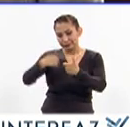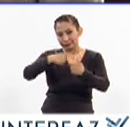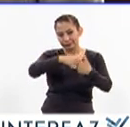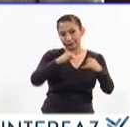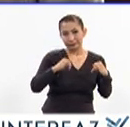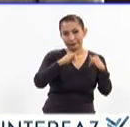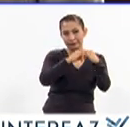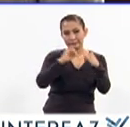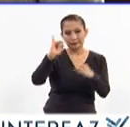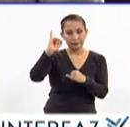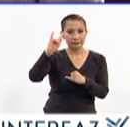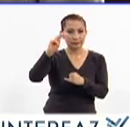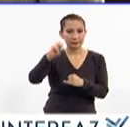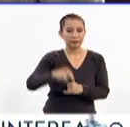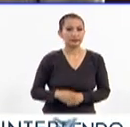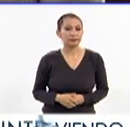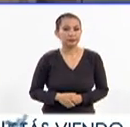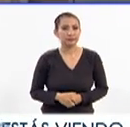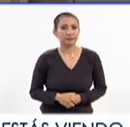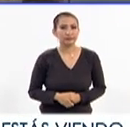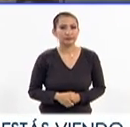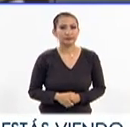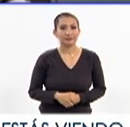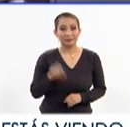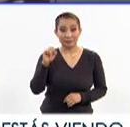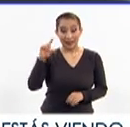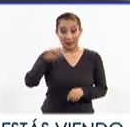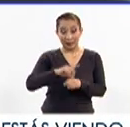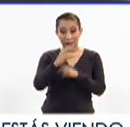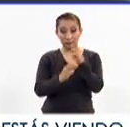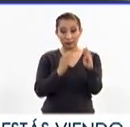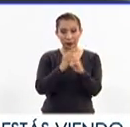parte del Instituto Politécnico Nacional. En este Día